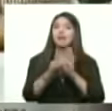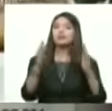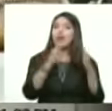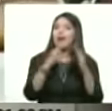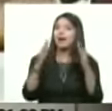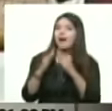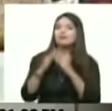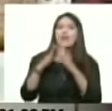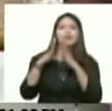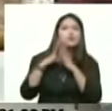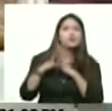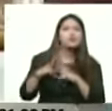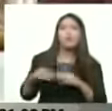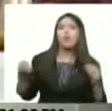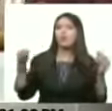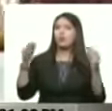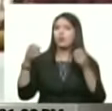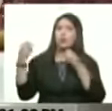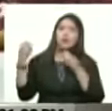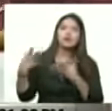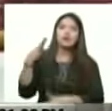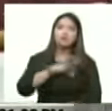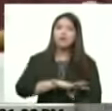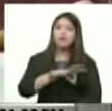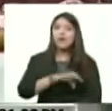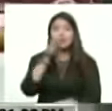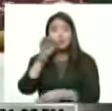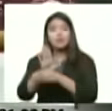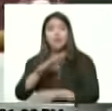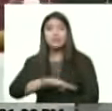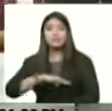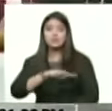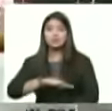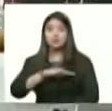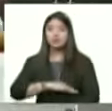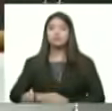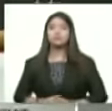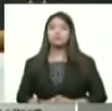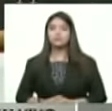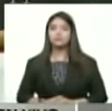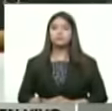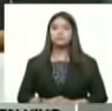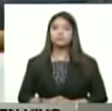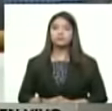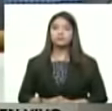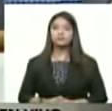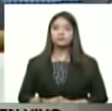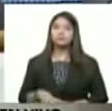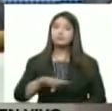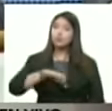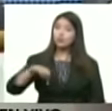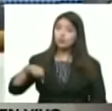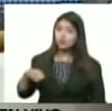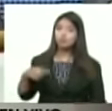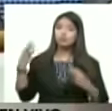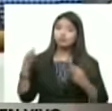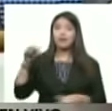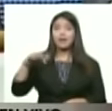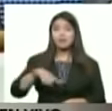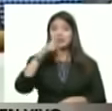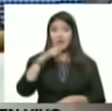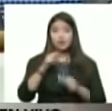y a todo el Estado social de protección de las misiones y grandes misiones. Eso nosotros lo vamos a garantizar este